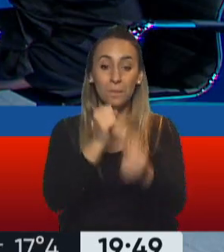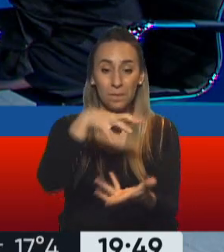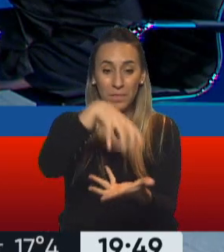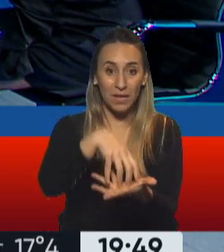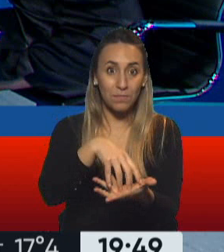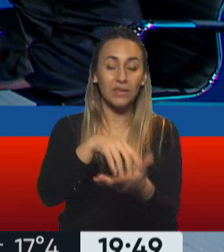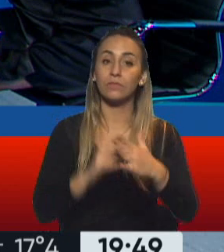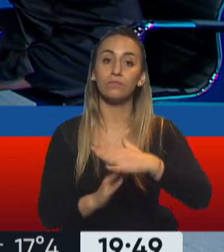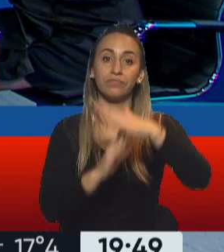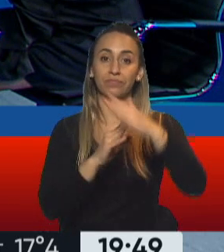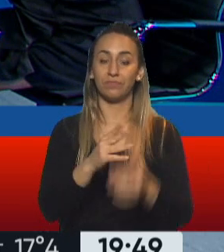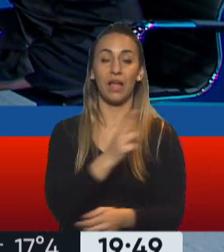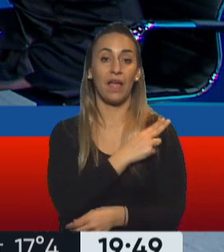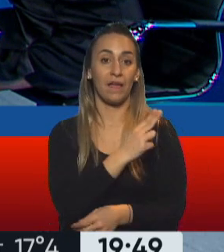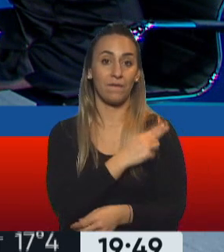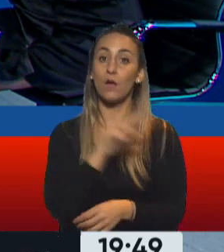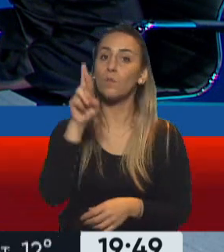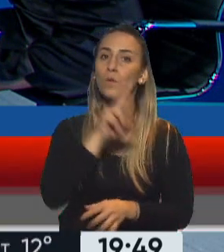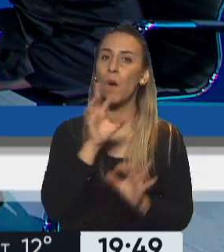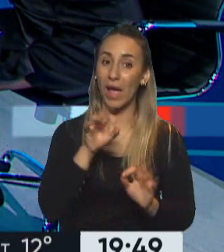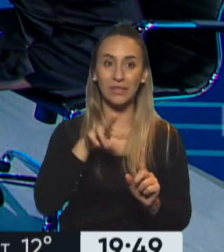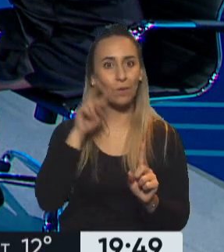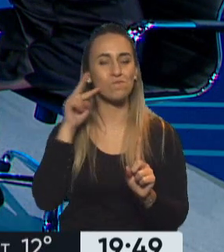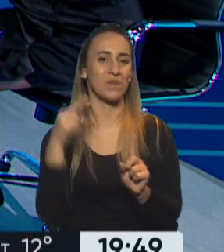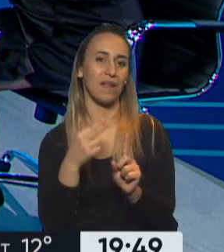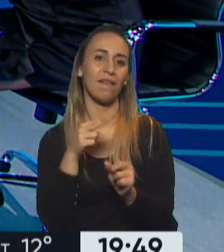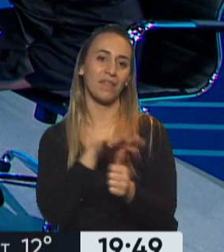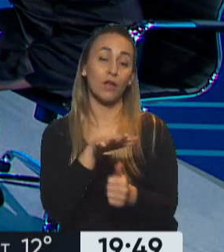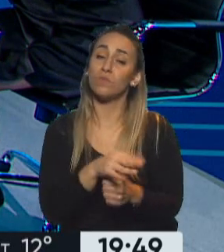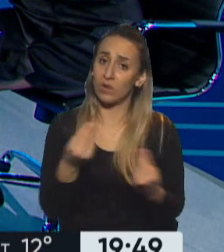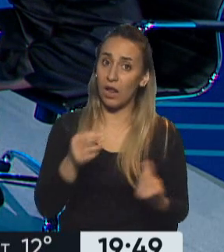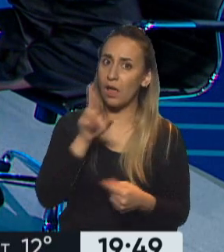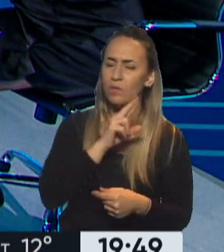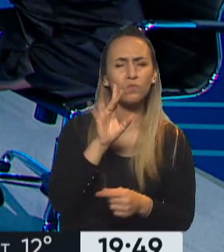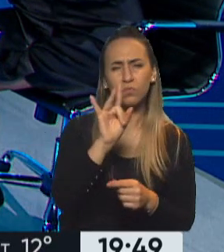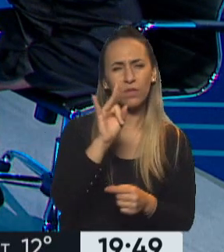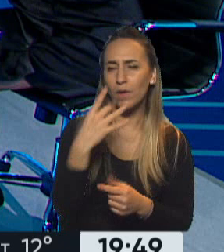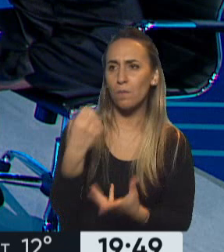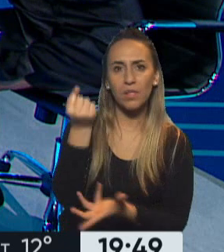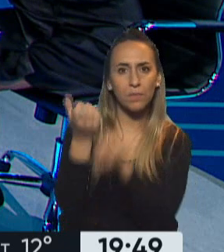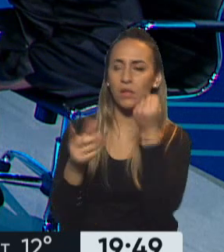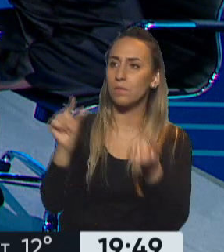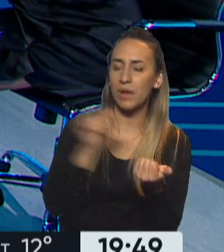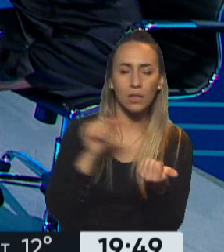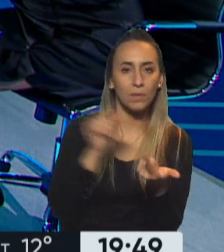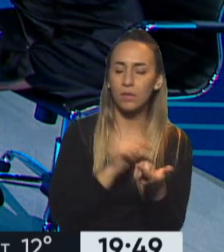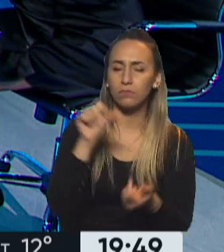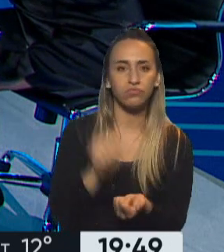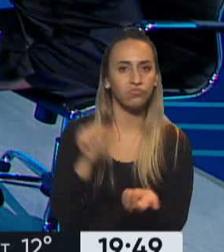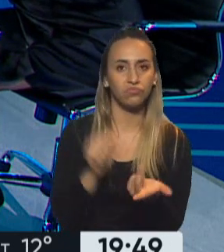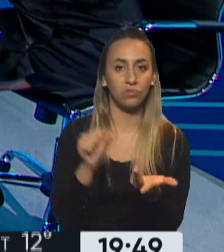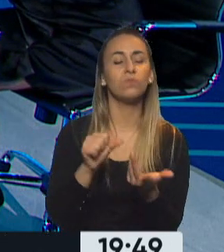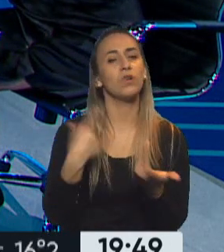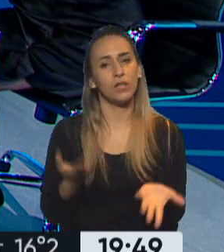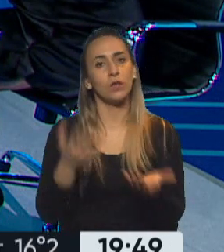está la perspectiva de género en esta línea muy importante porque las mujeres tienen muchas dificultades de acceder al financiamiento y esta es una línea que